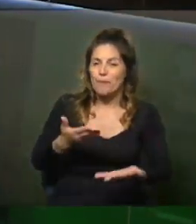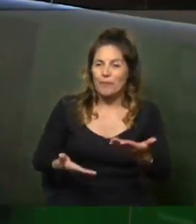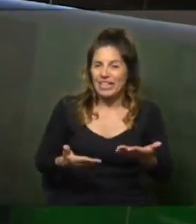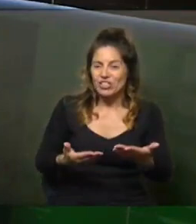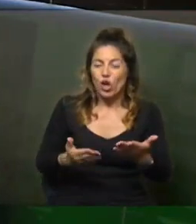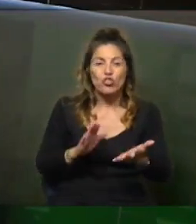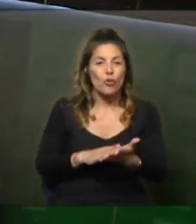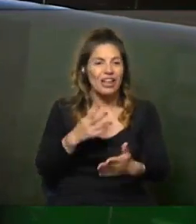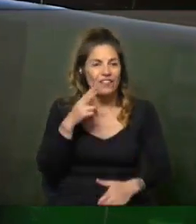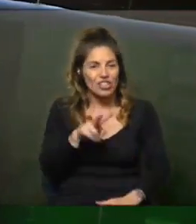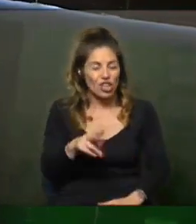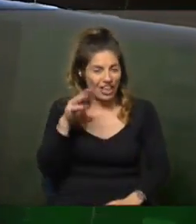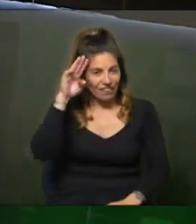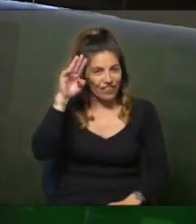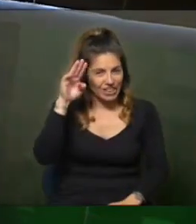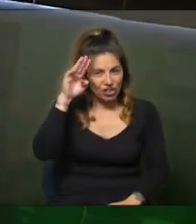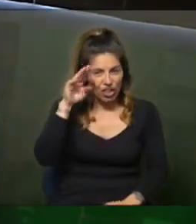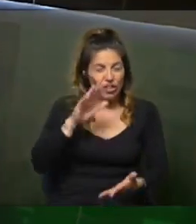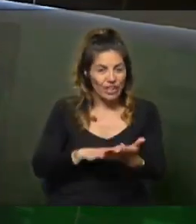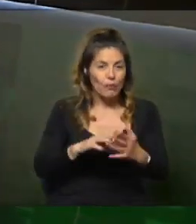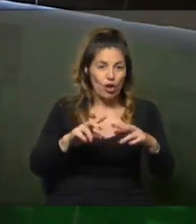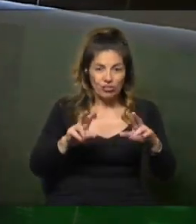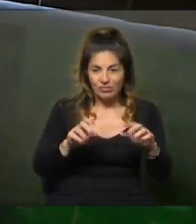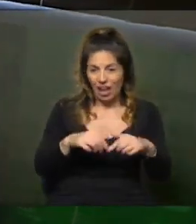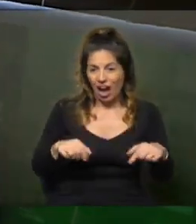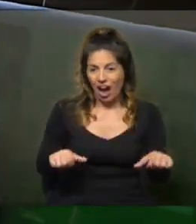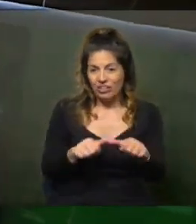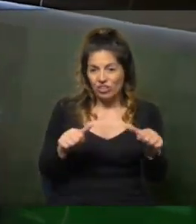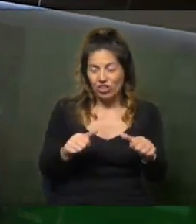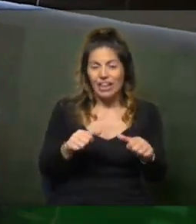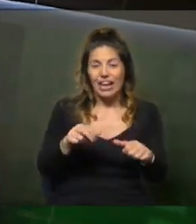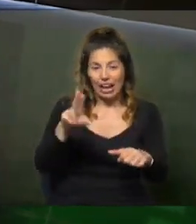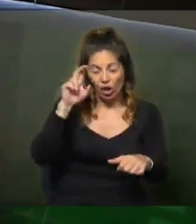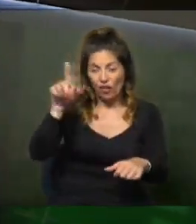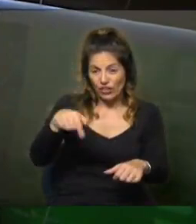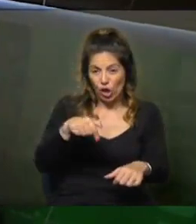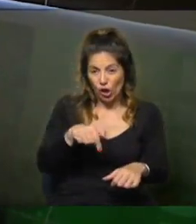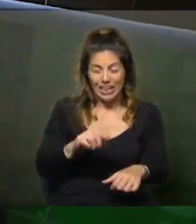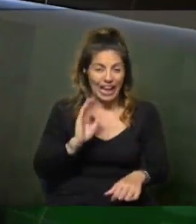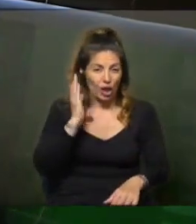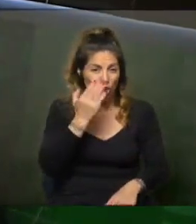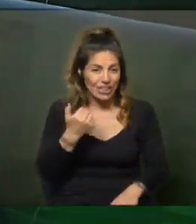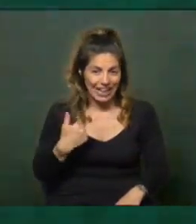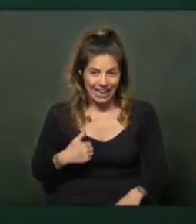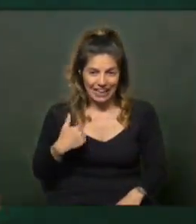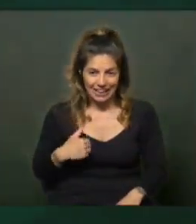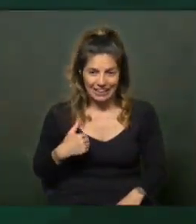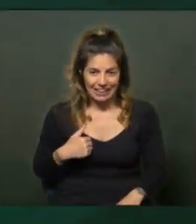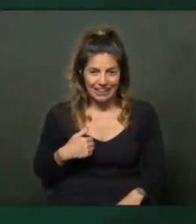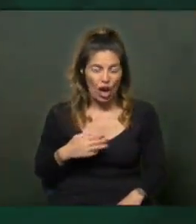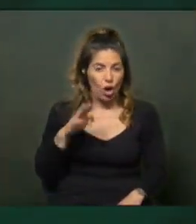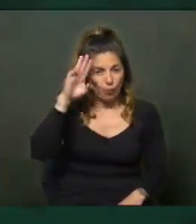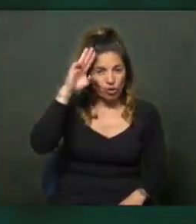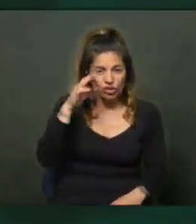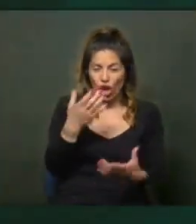las visiones que tenía bolsonaro sobre determinados hechos recordemos que fue el que vino a reconocer a la Argentina cuando bolsonaro no